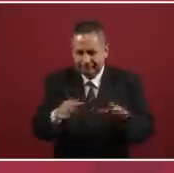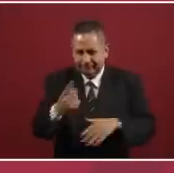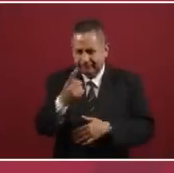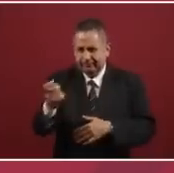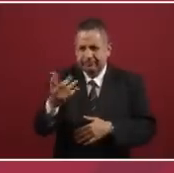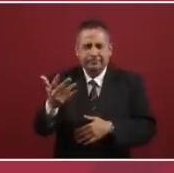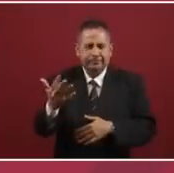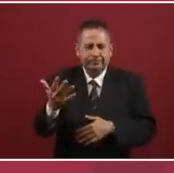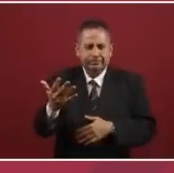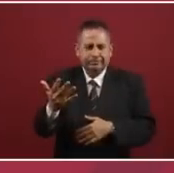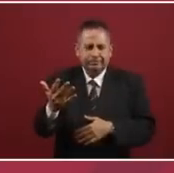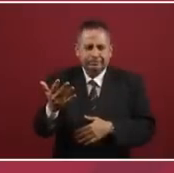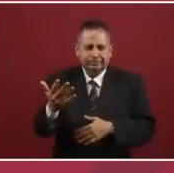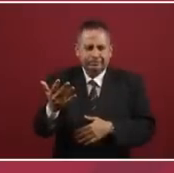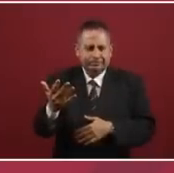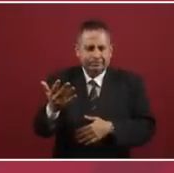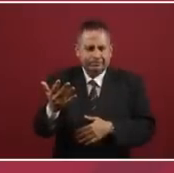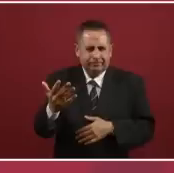150